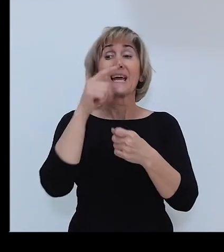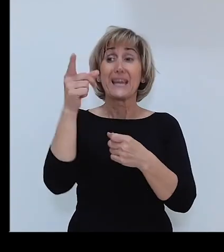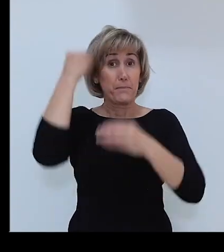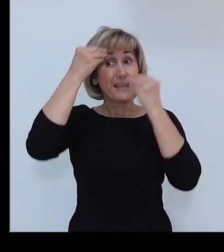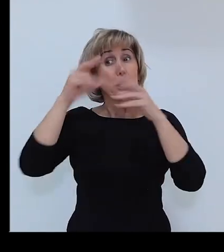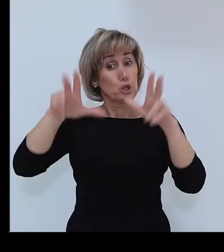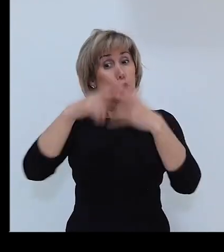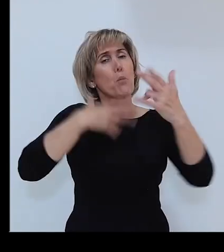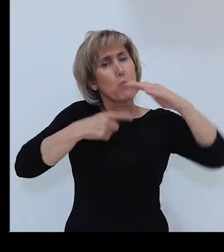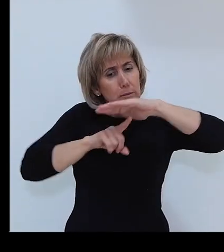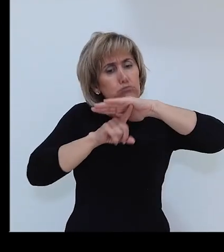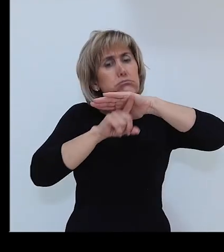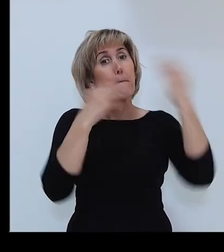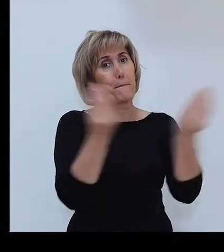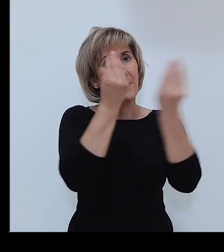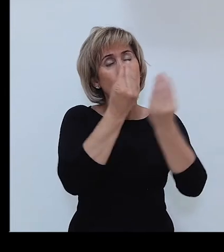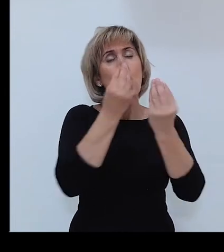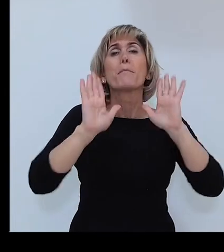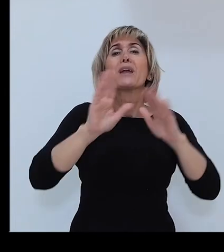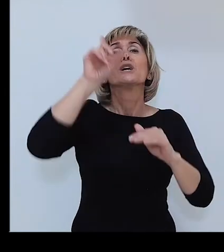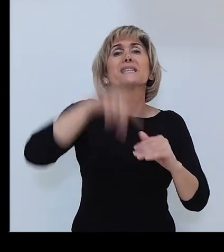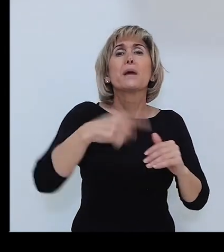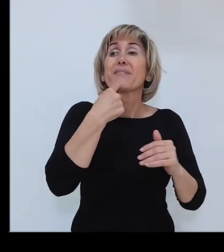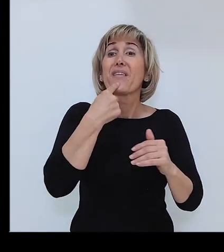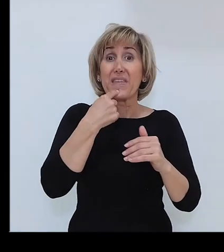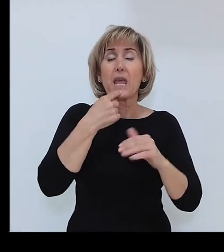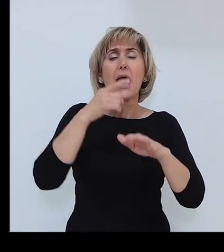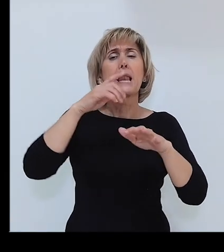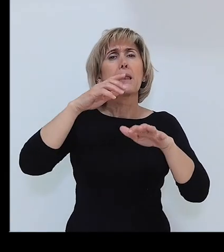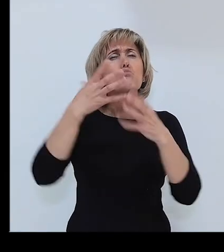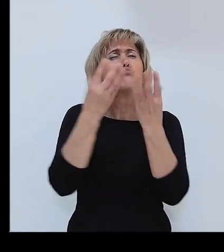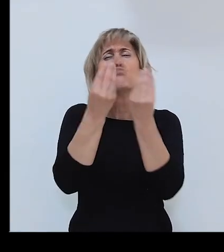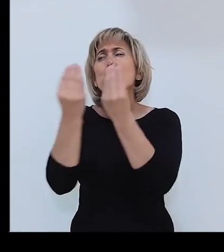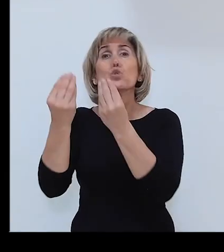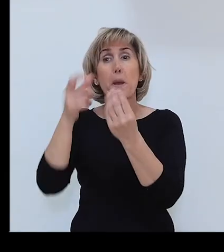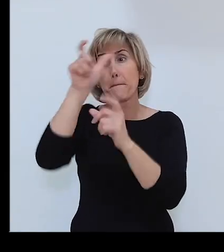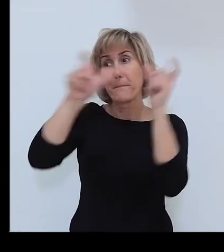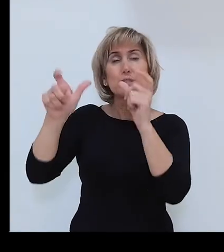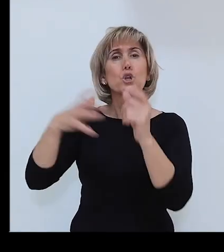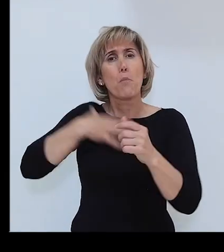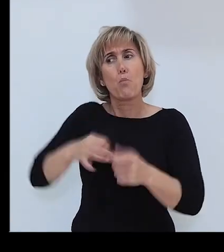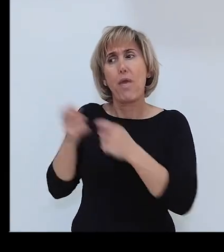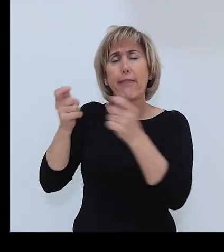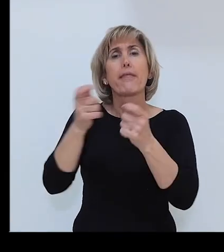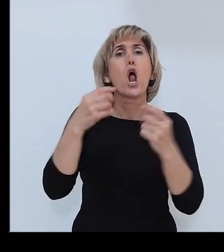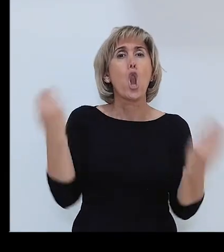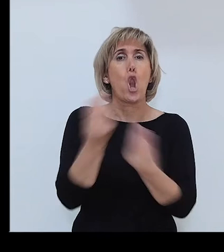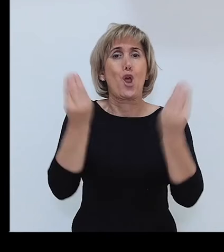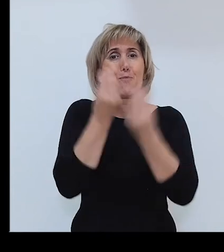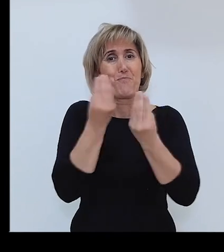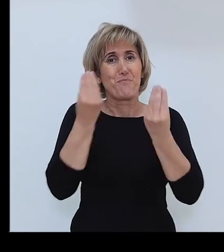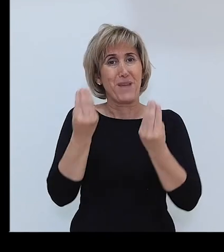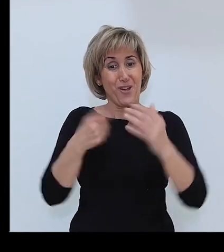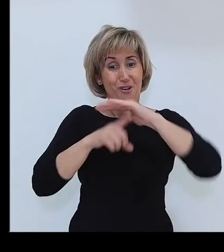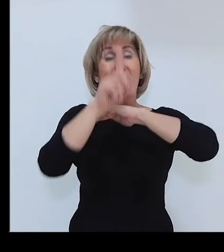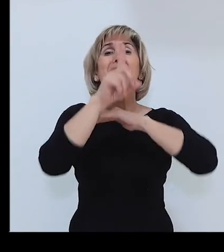creía que las sociedades deberían ir hacia la mejora y asegurando al mayor número de personas lo mejor.